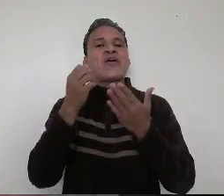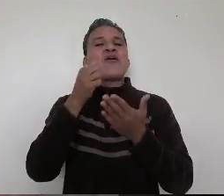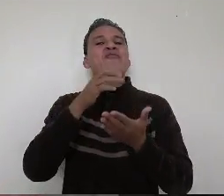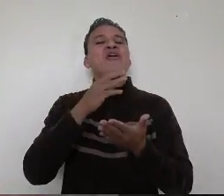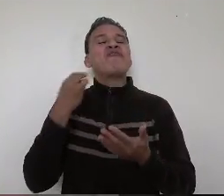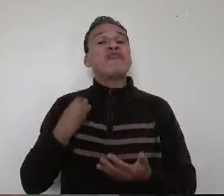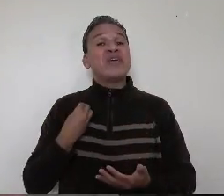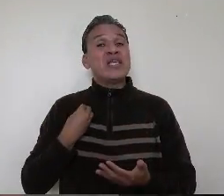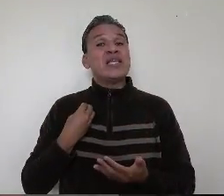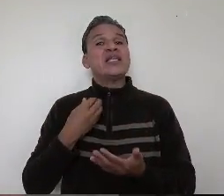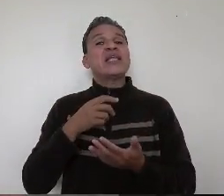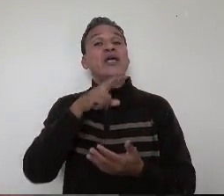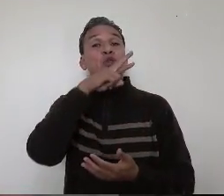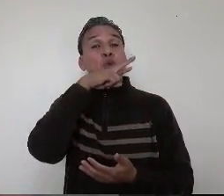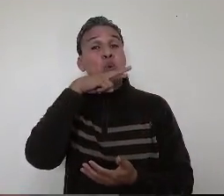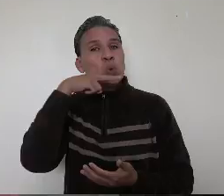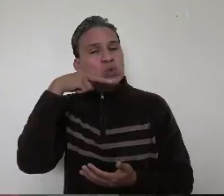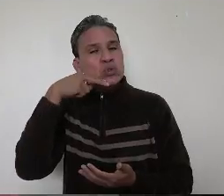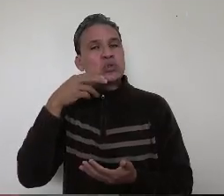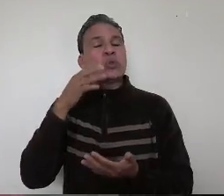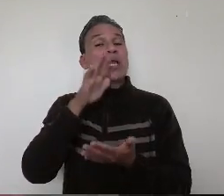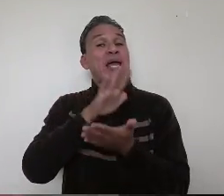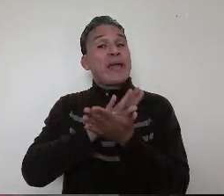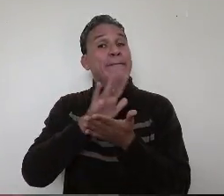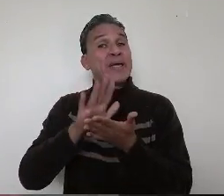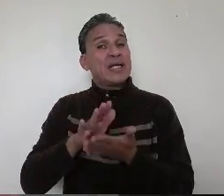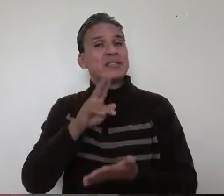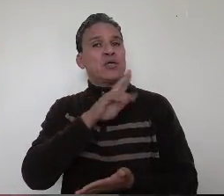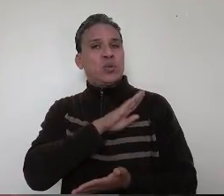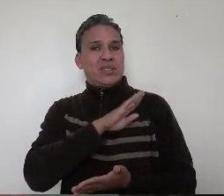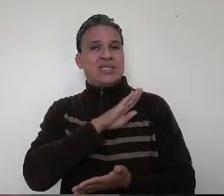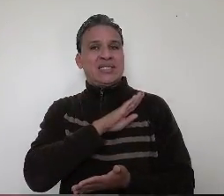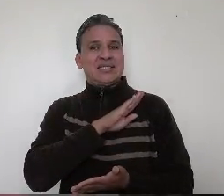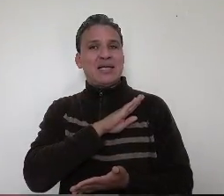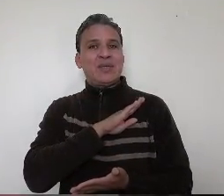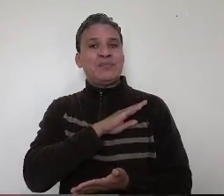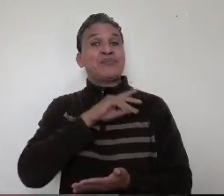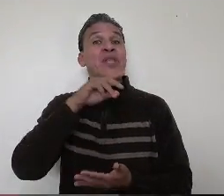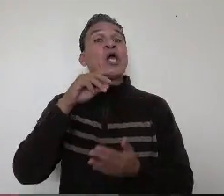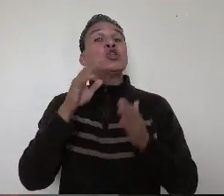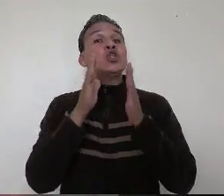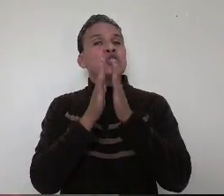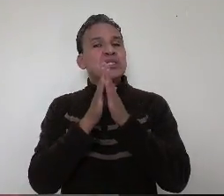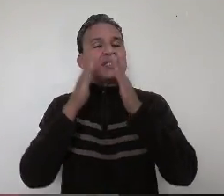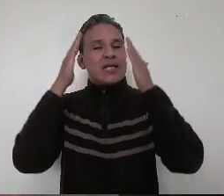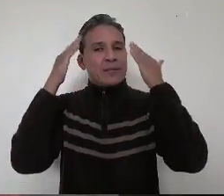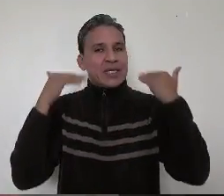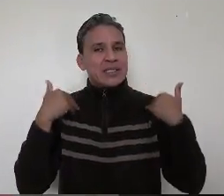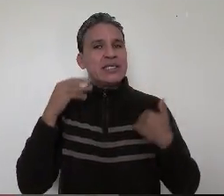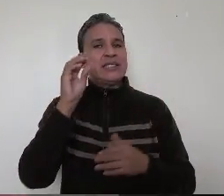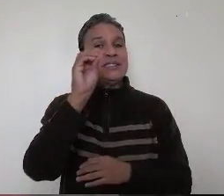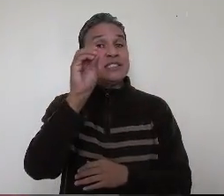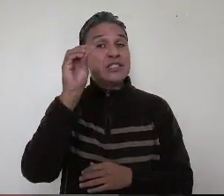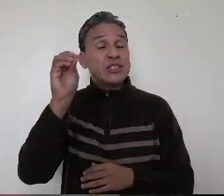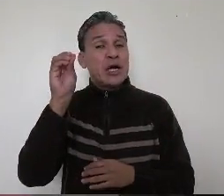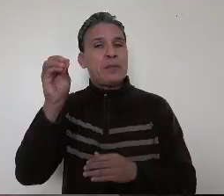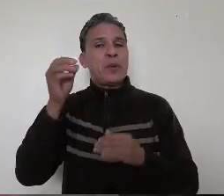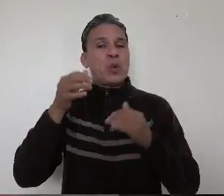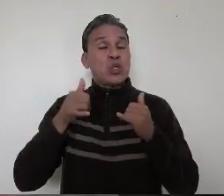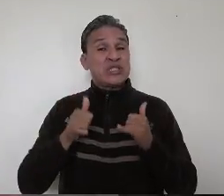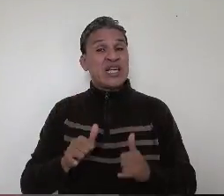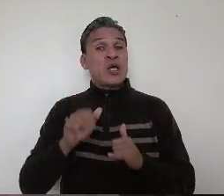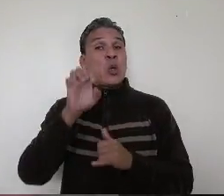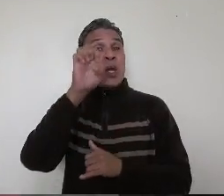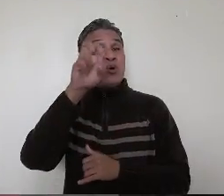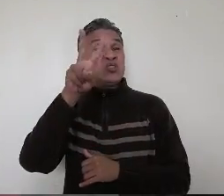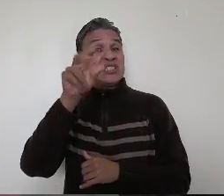nuestra. Dios te salve, a ti clamamos los desterrados hijos de Eva, a ti suspiramos, esperando en este valle de